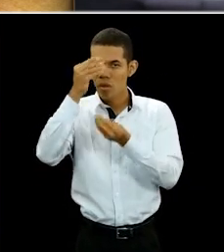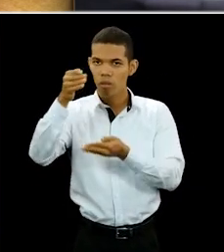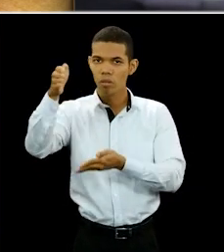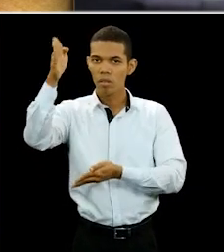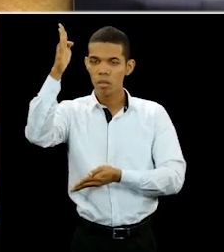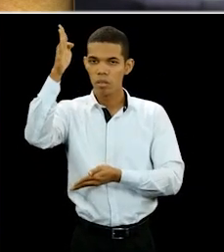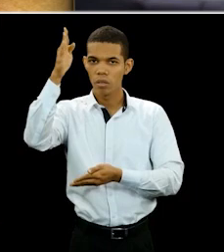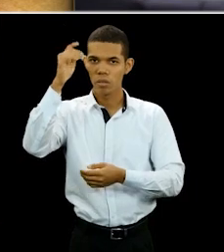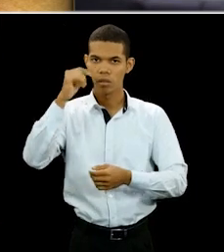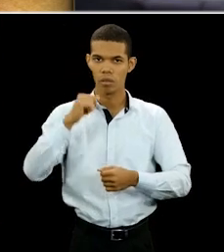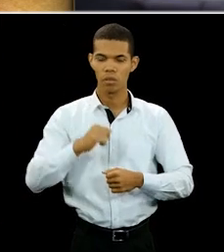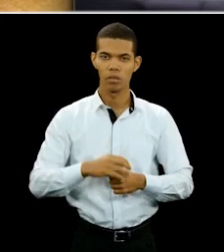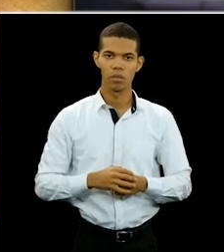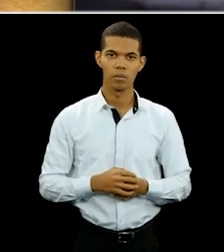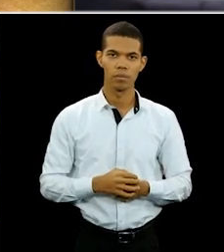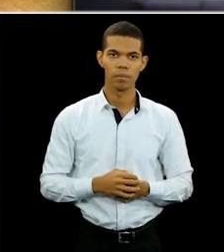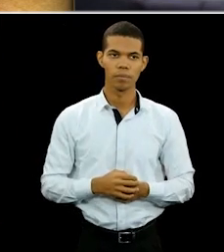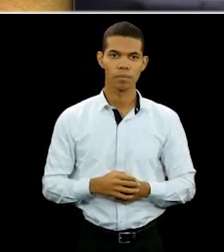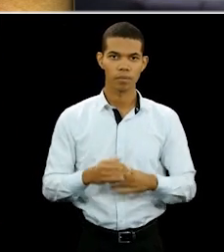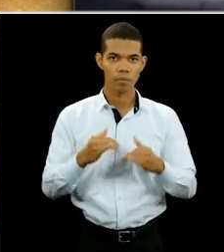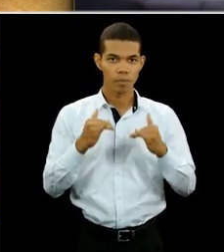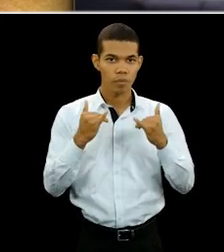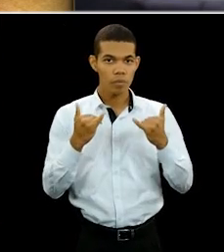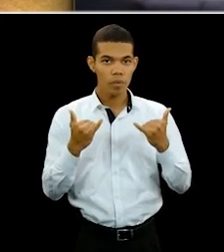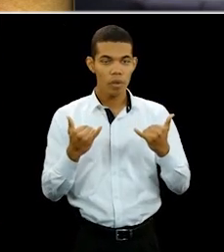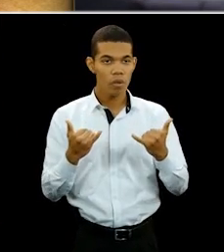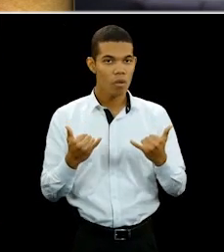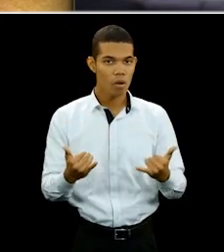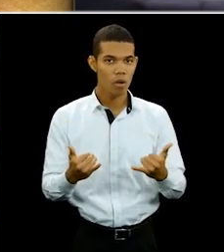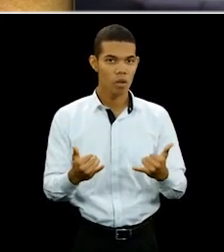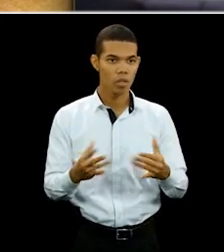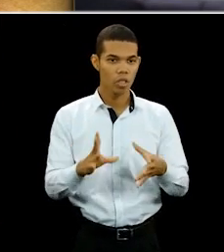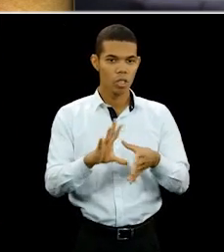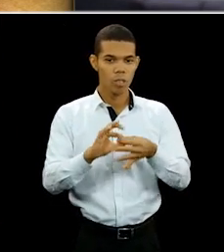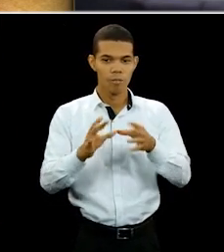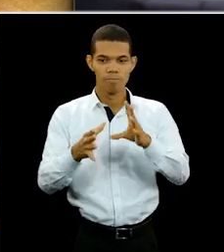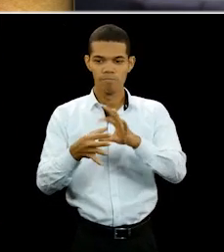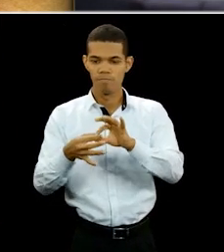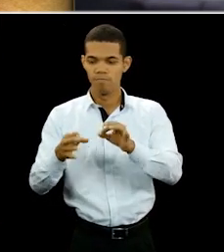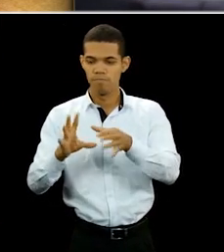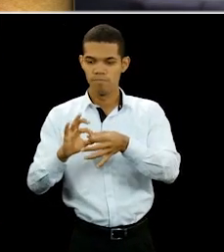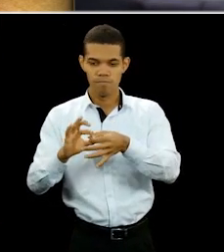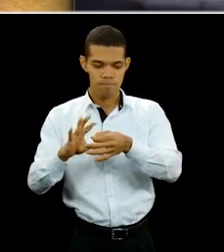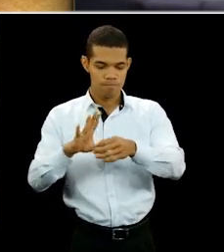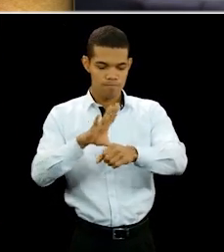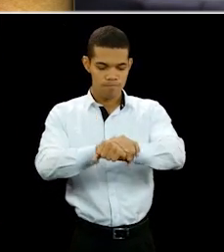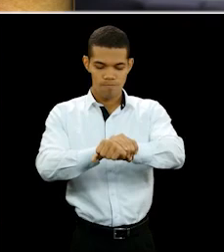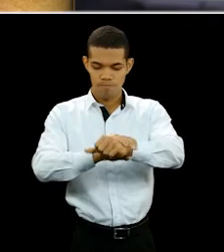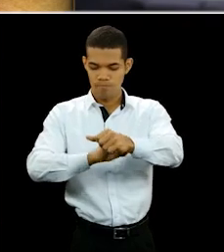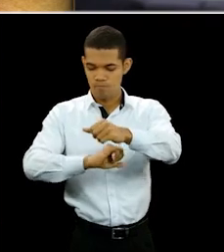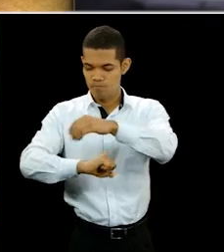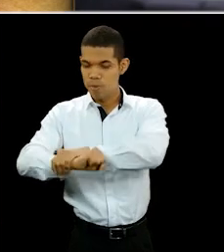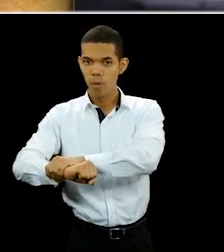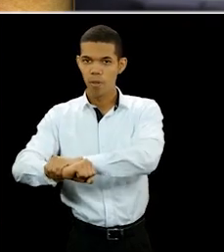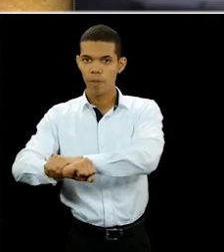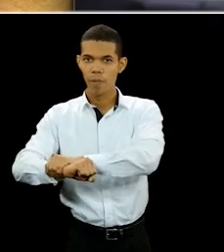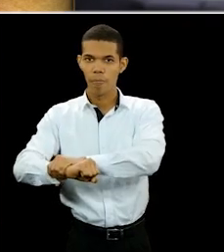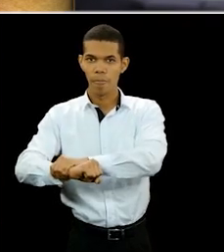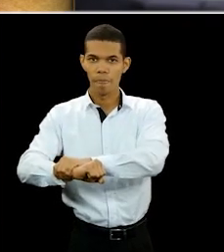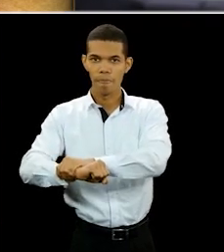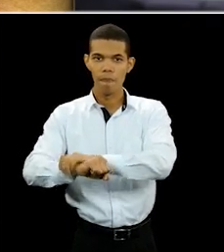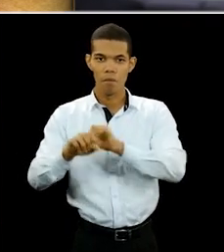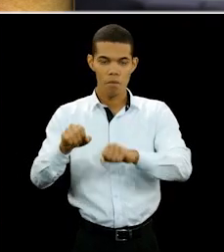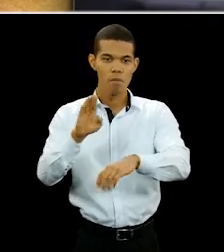4atro Ahora yo te he soltado hoy de las cadenas que tenías en tus manos si te parece bien venir conmigo a